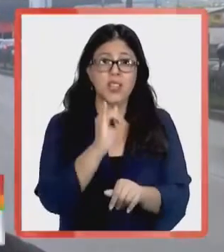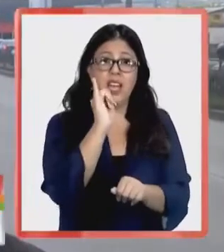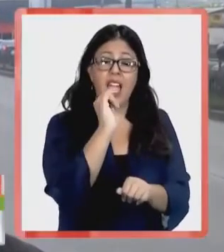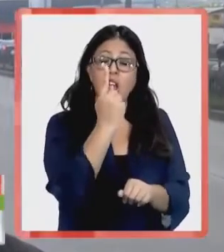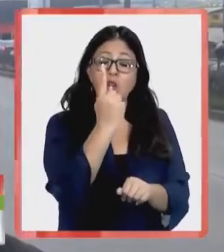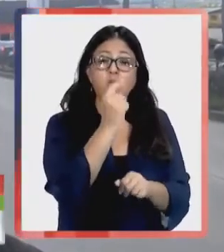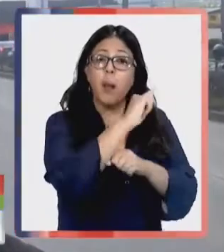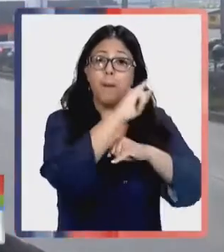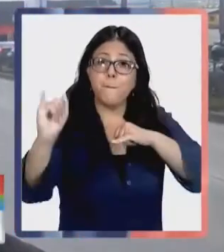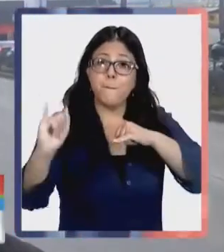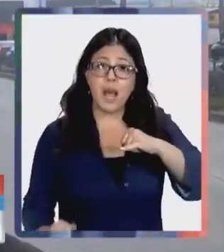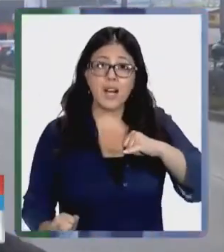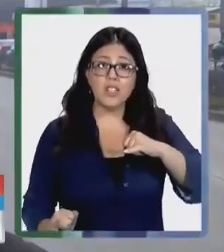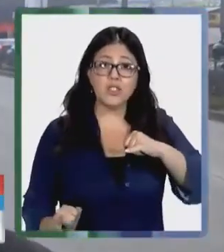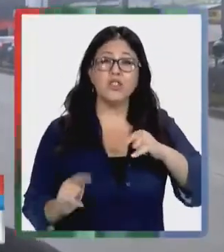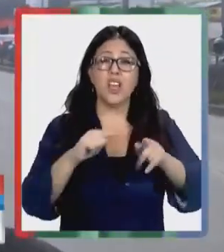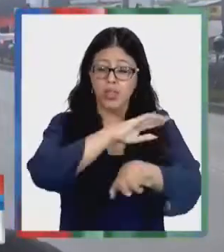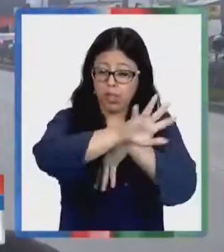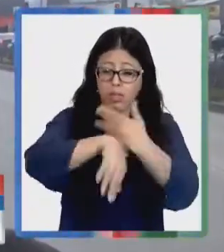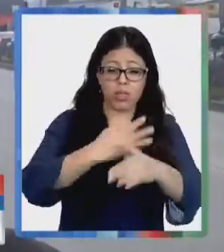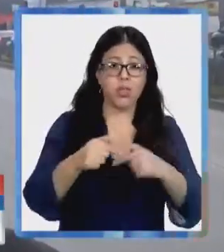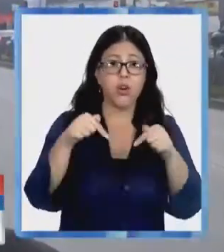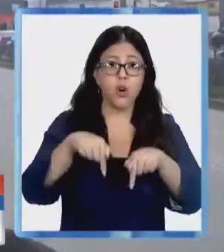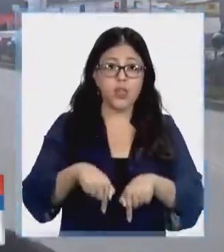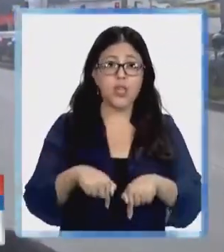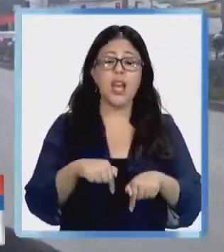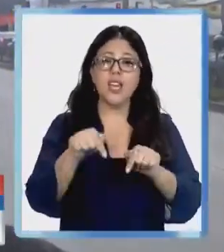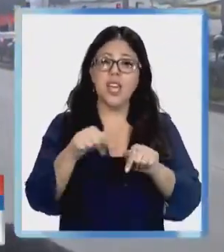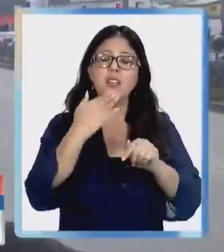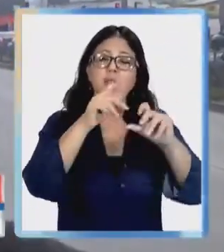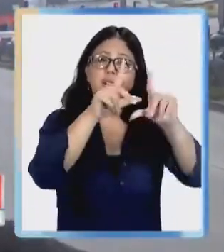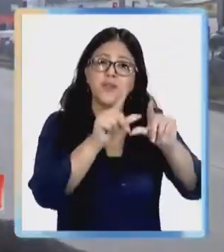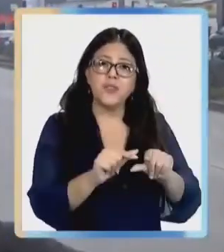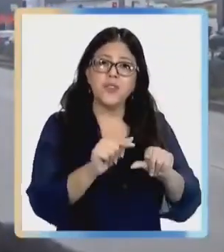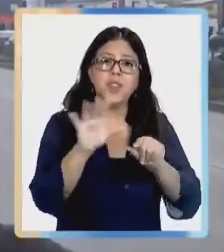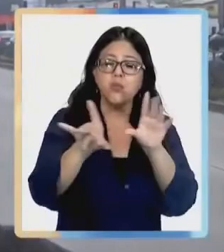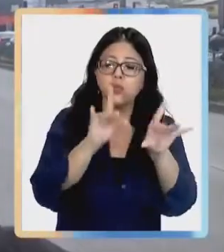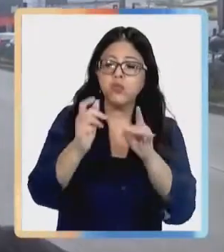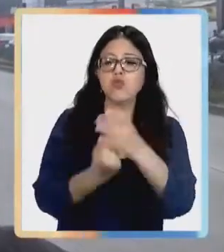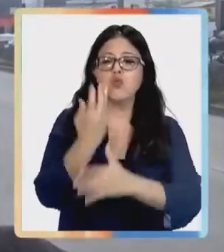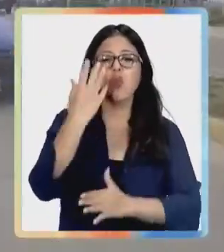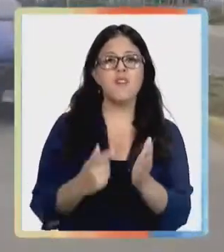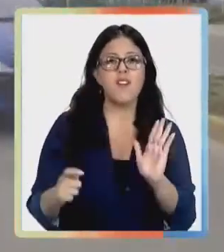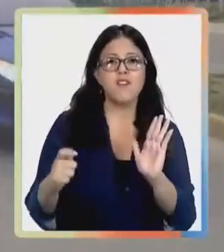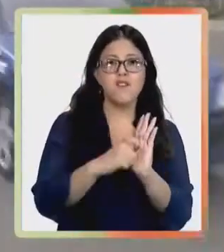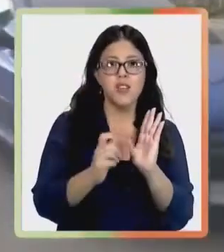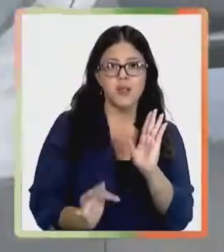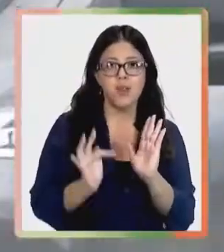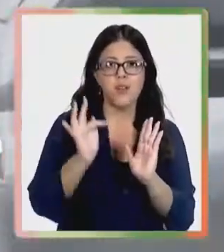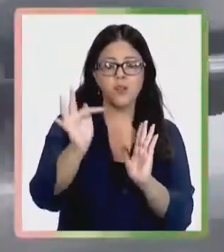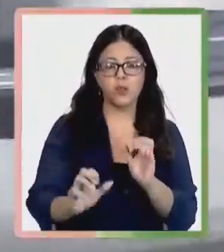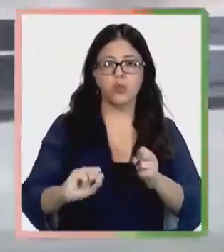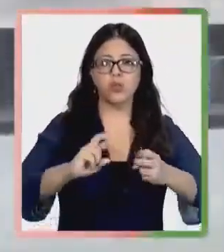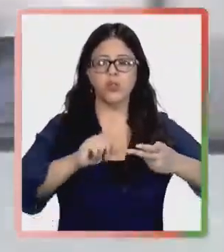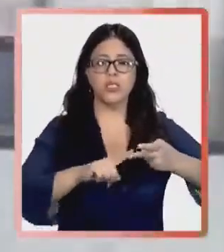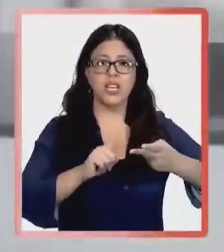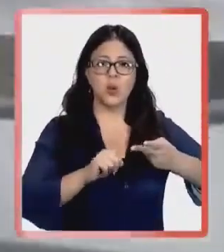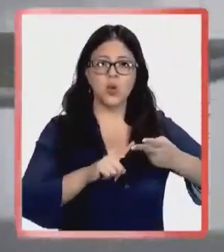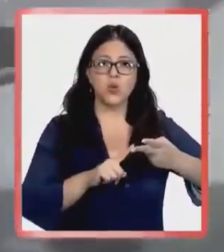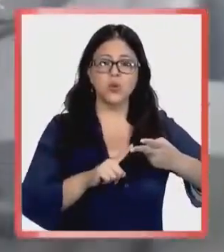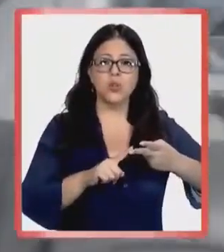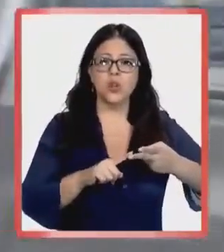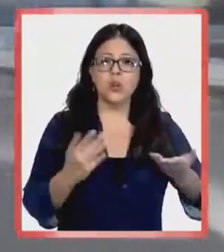plazo de renovación, que es lo que causa este caos que estamos viviendo hoy día, sino que se vayan diluyendo y se les vayan asignando nuevas fechas en el futuro. Y el otro